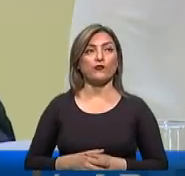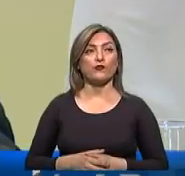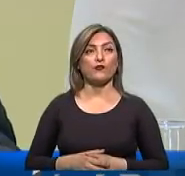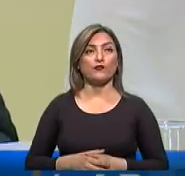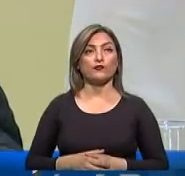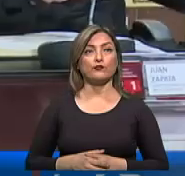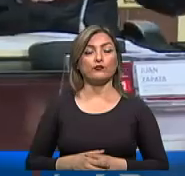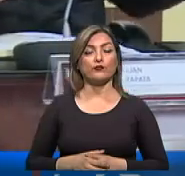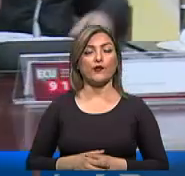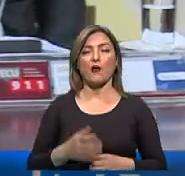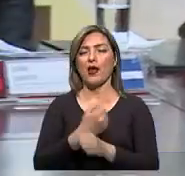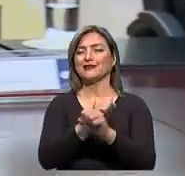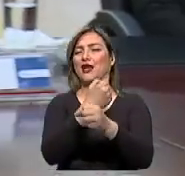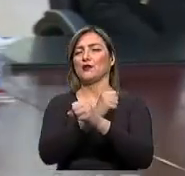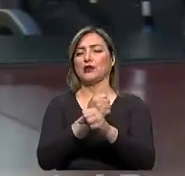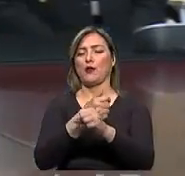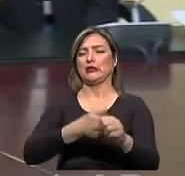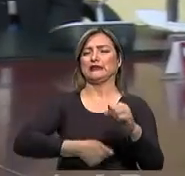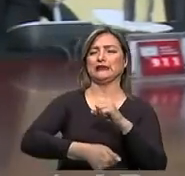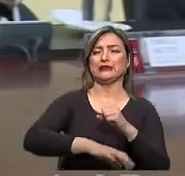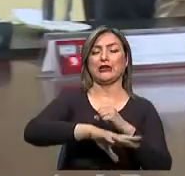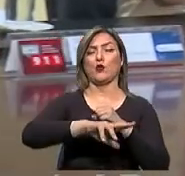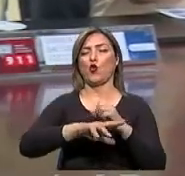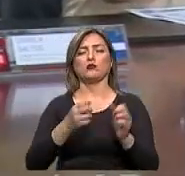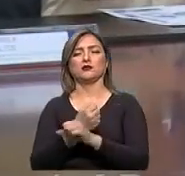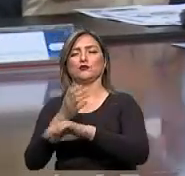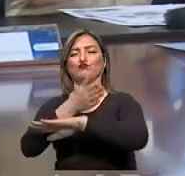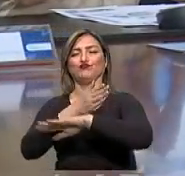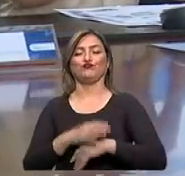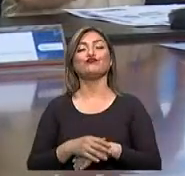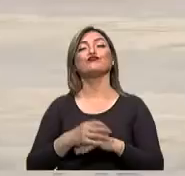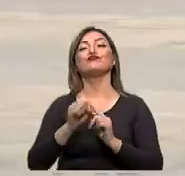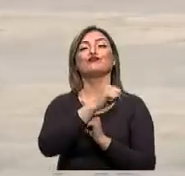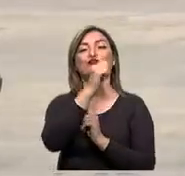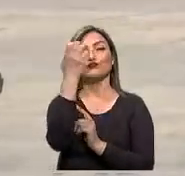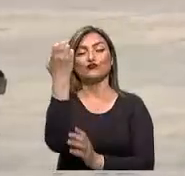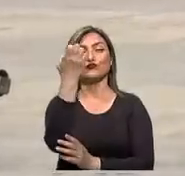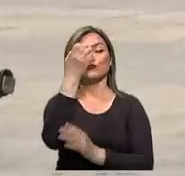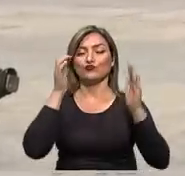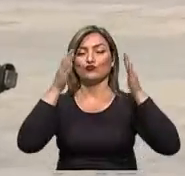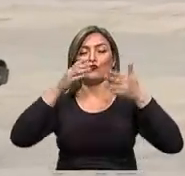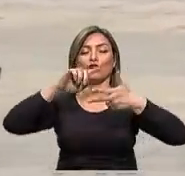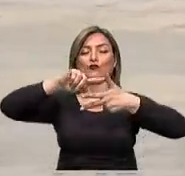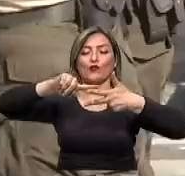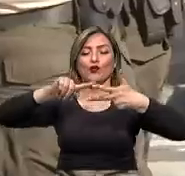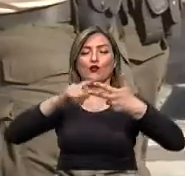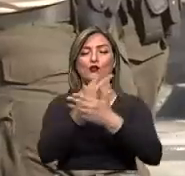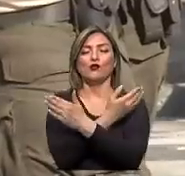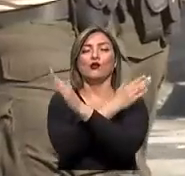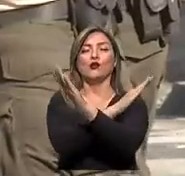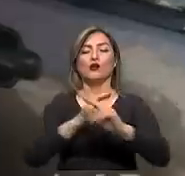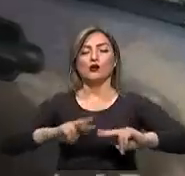se transformen en delitos. En cuanto a las situaciones de emergencia, la policía explicó que se enfocó en 3 ejes: preventivo,